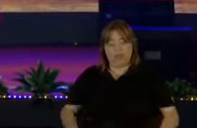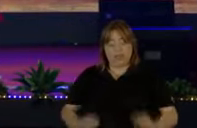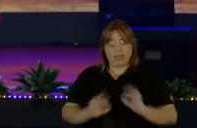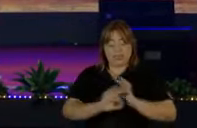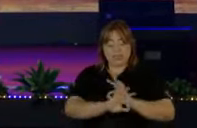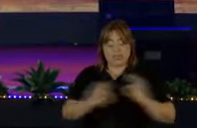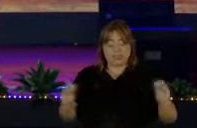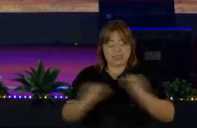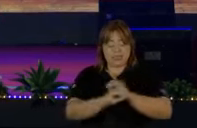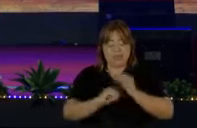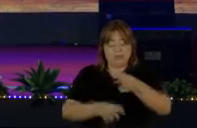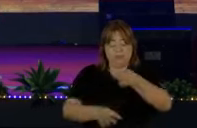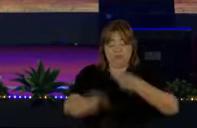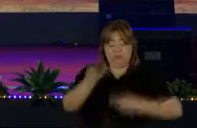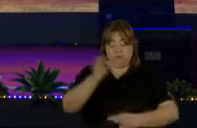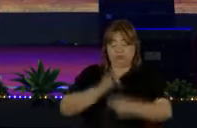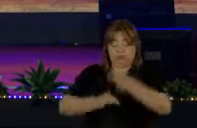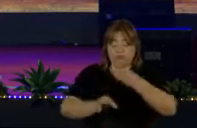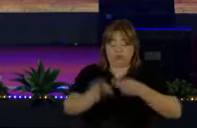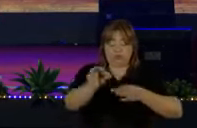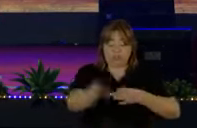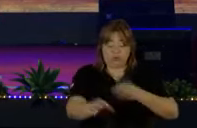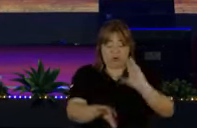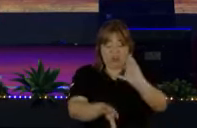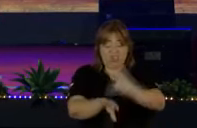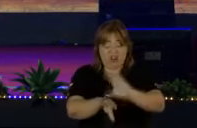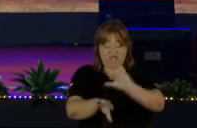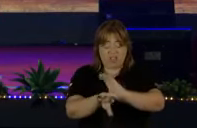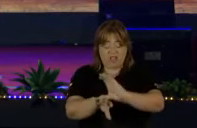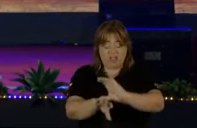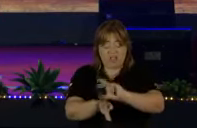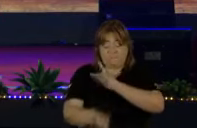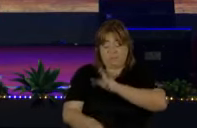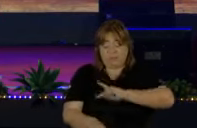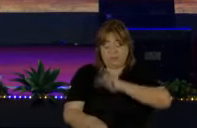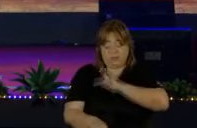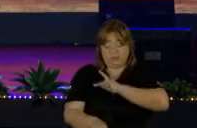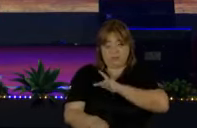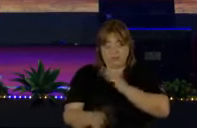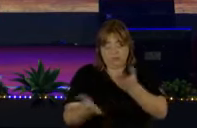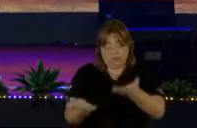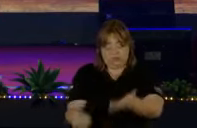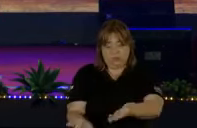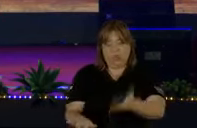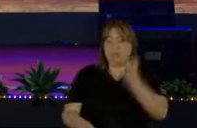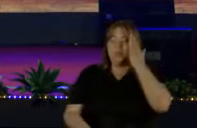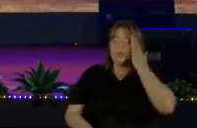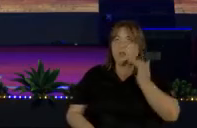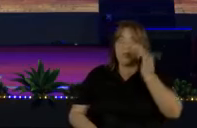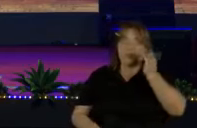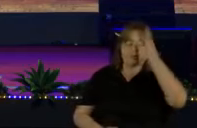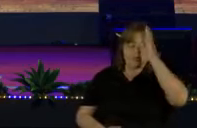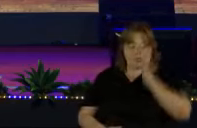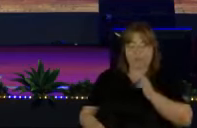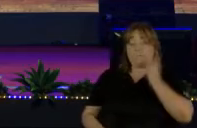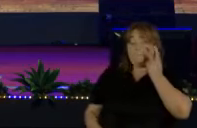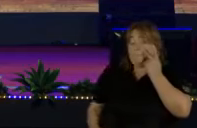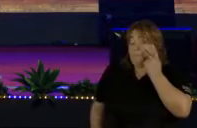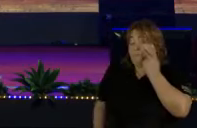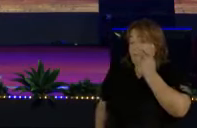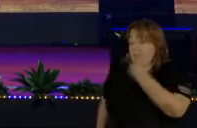sustituir un culto presencial, nada. Por eso el Señor dice, mira cuán